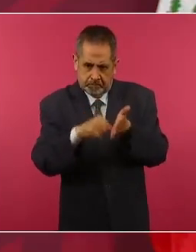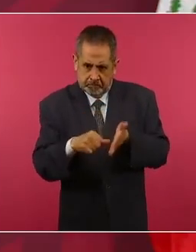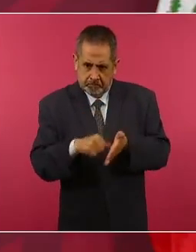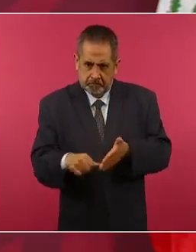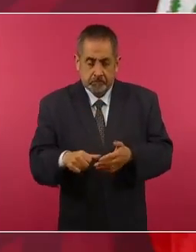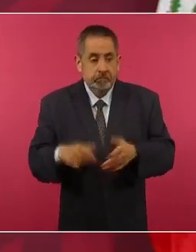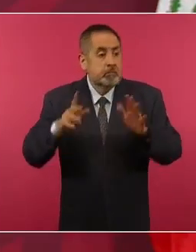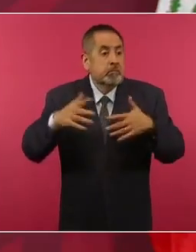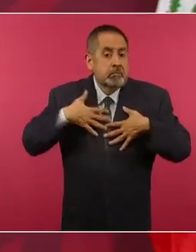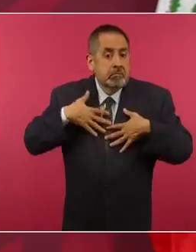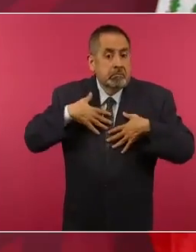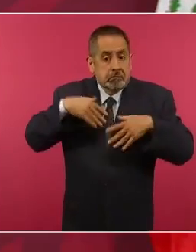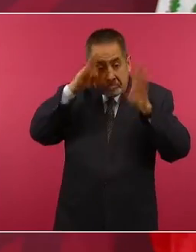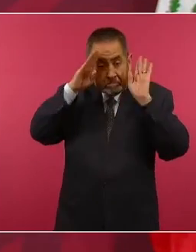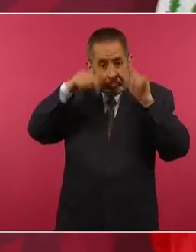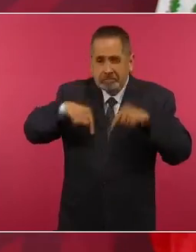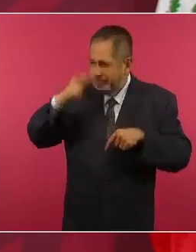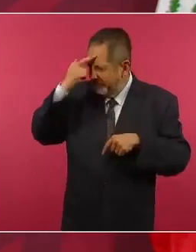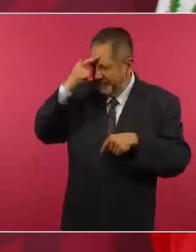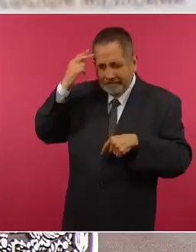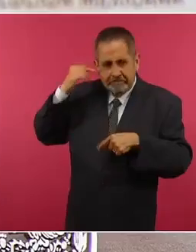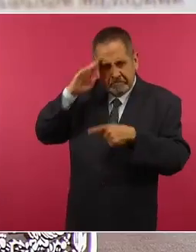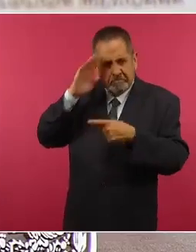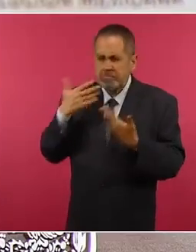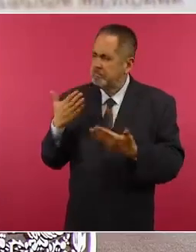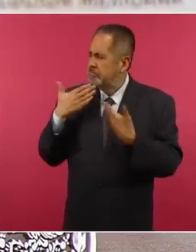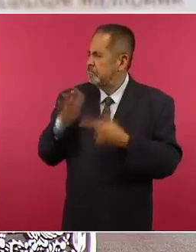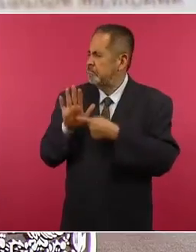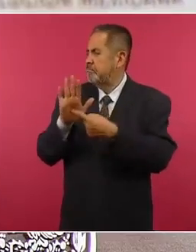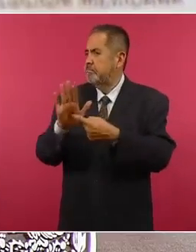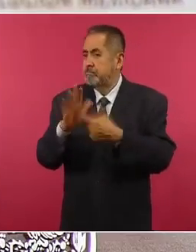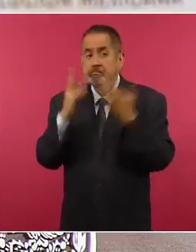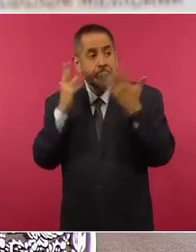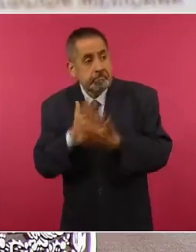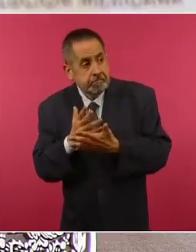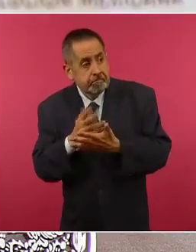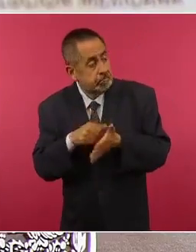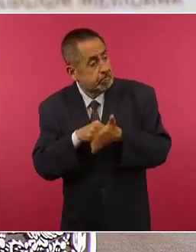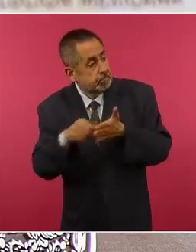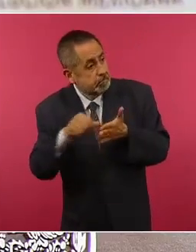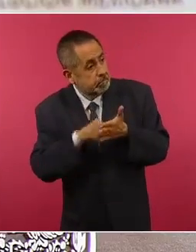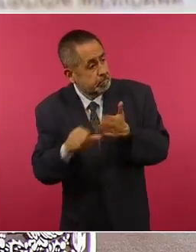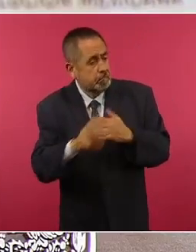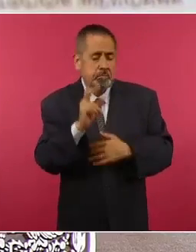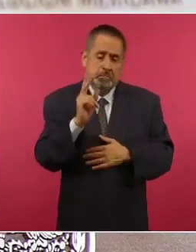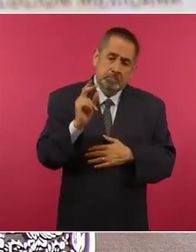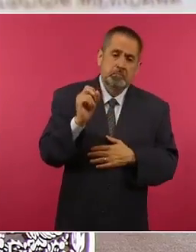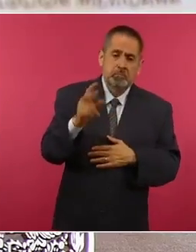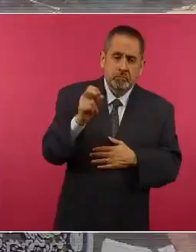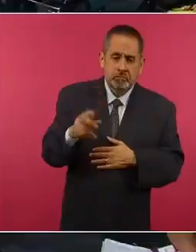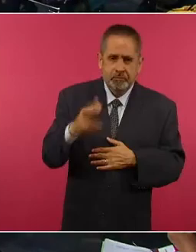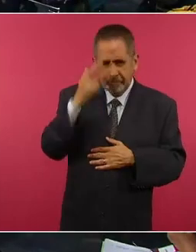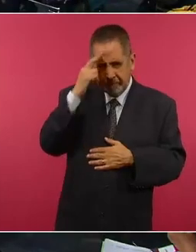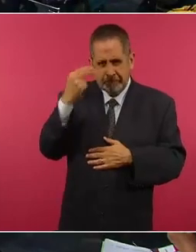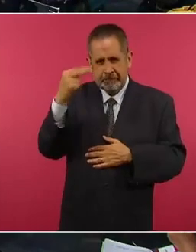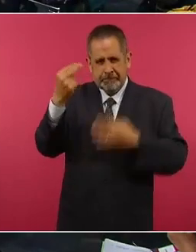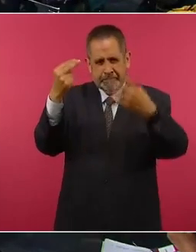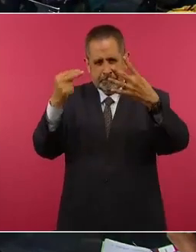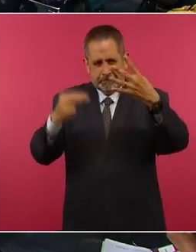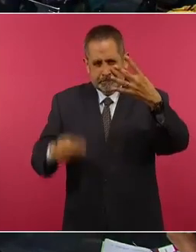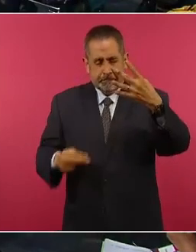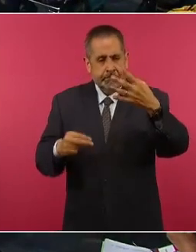aquí pensé de que no estaba atestado, y como vienen los nombres